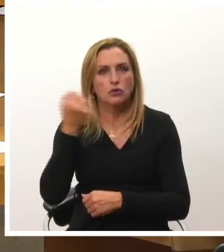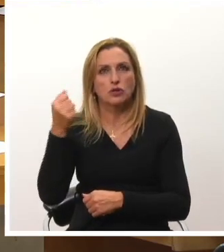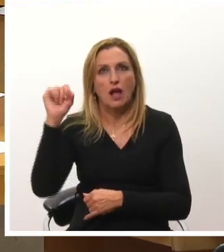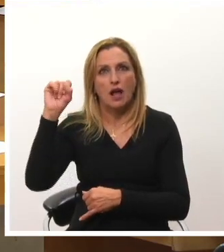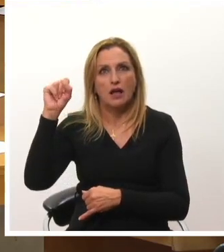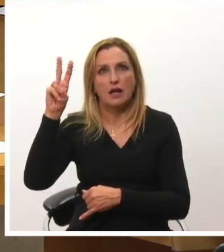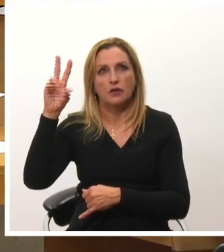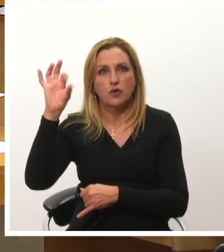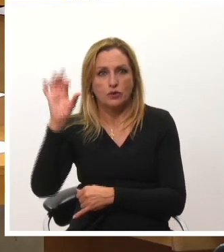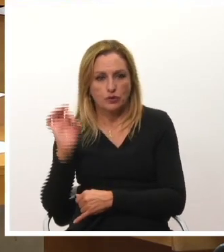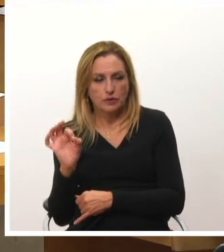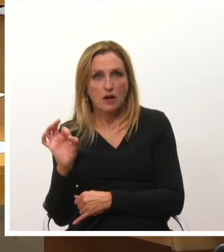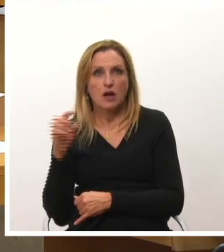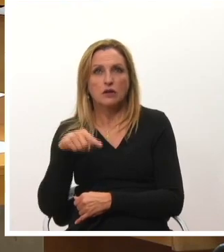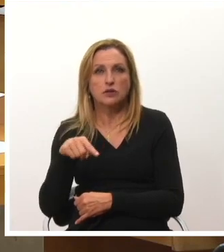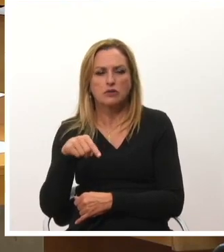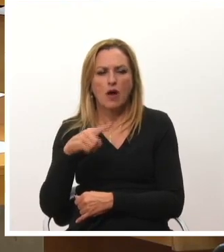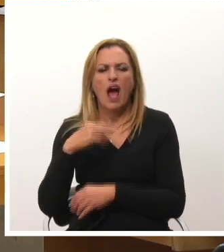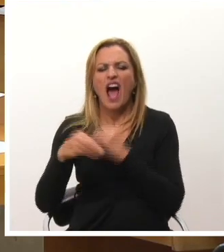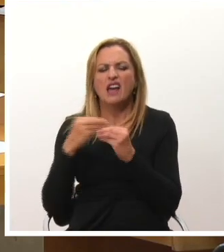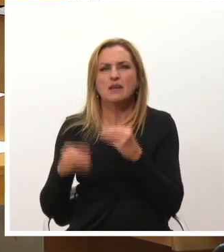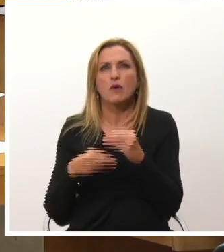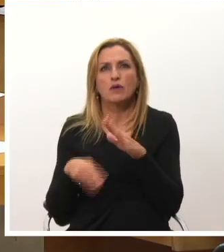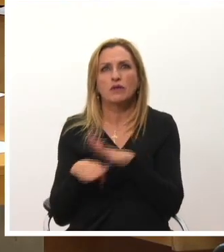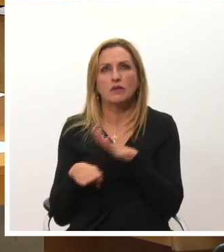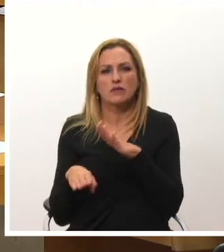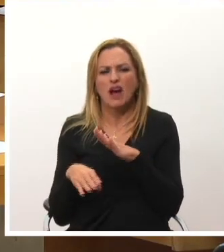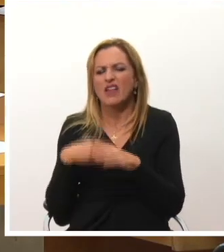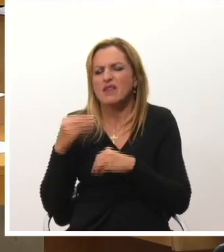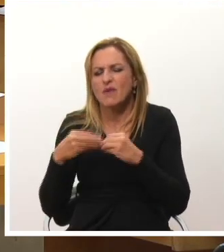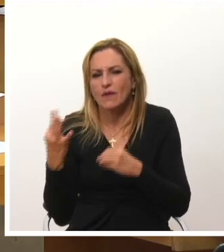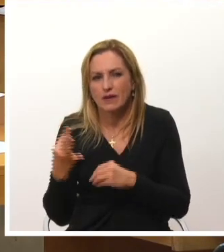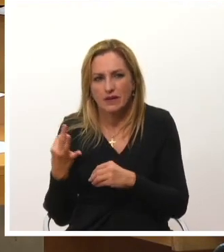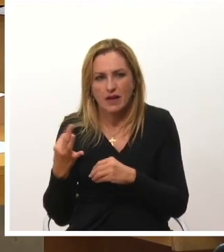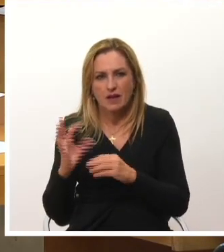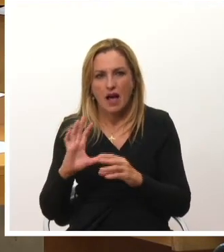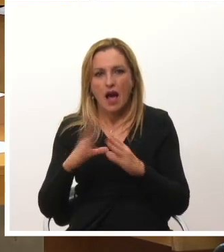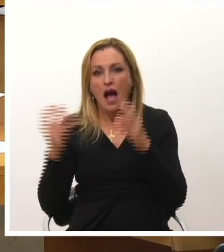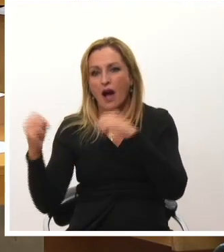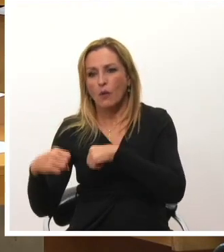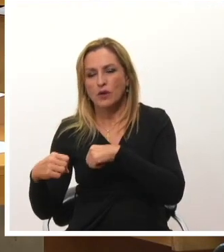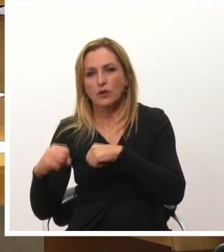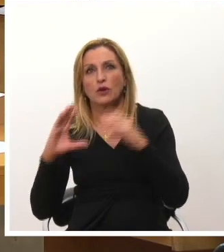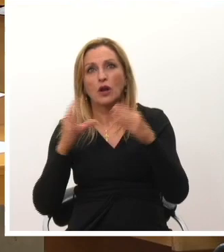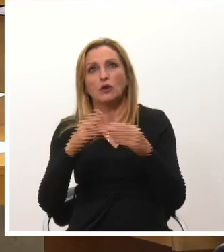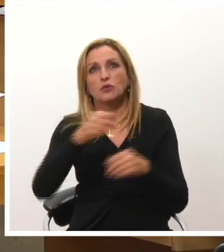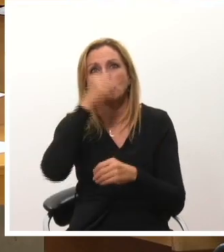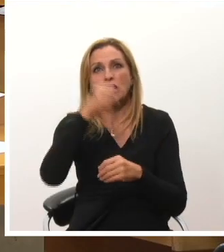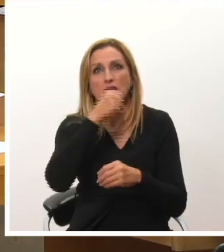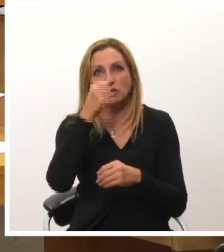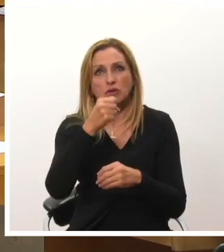vuelve a hablar de que por qué que estamos constante que hacemos que llegamos a acuerdos con el partido socialista con quién quiere que lleguemos a acuerdos